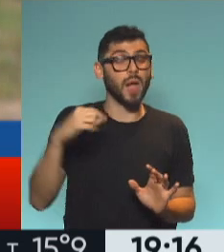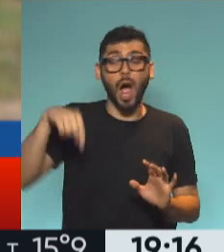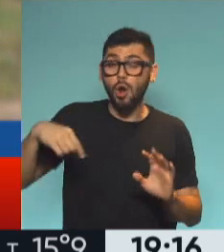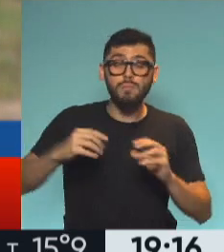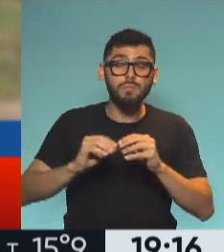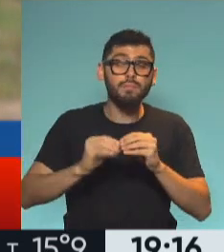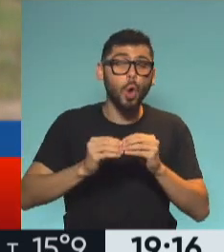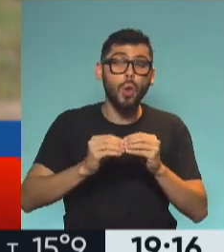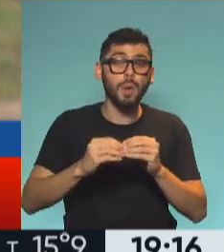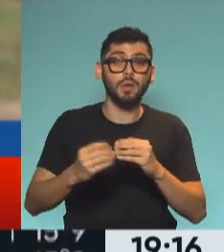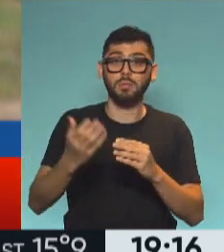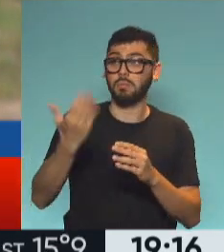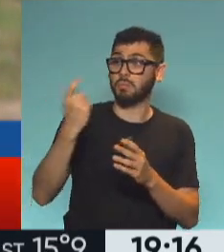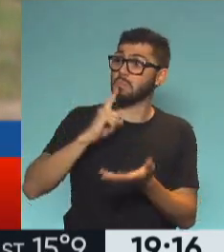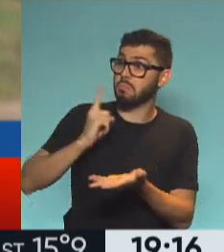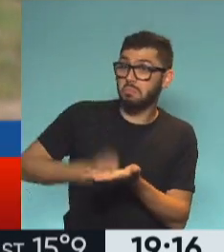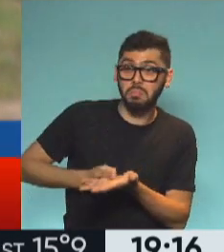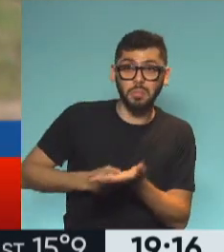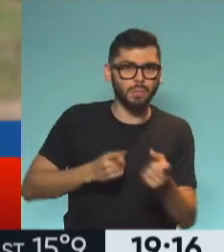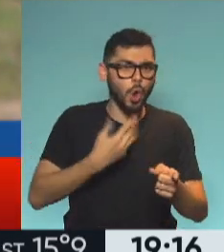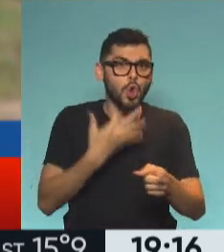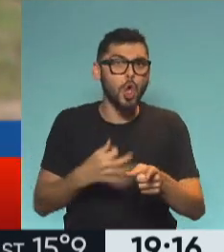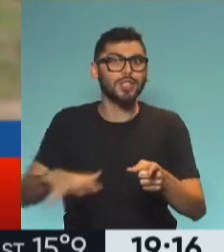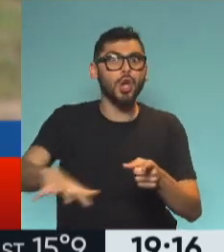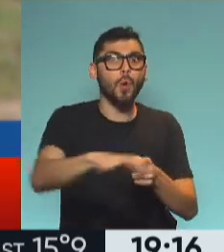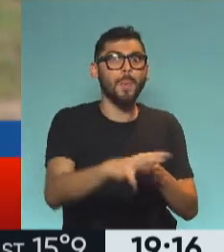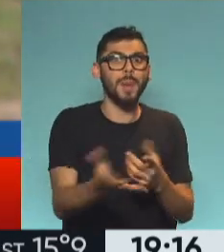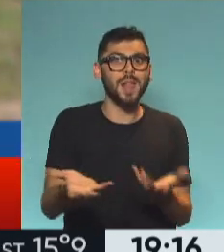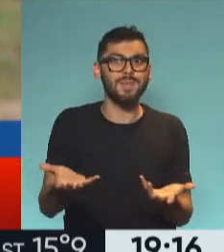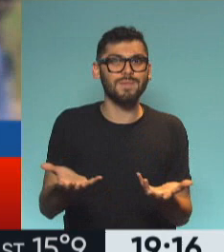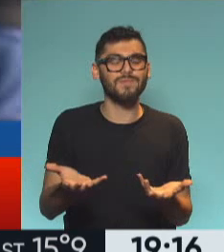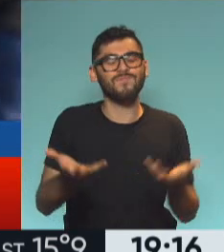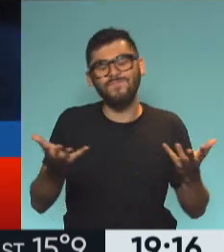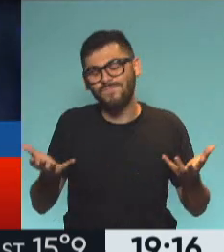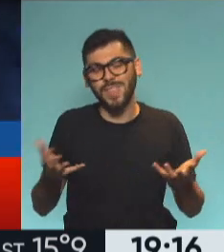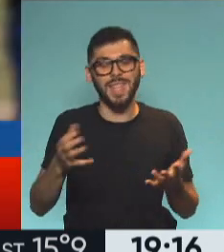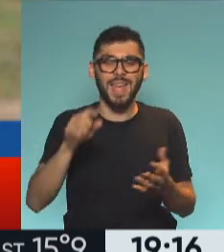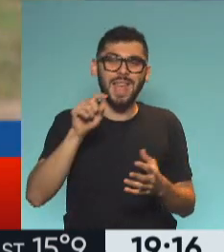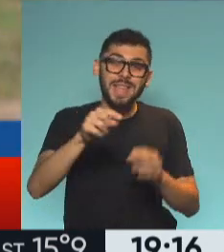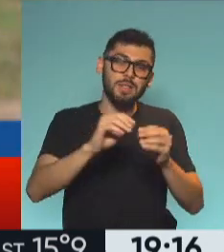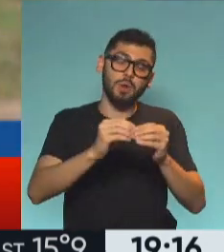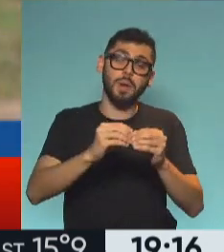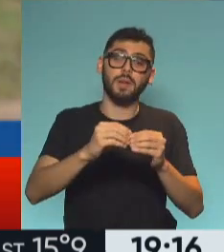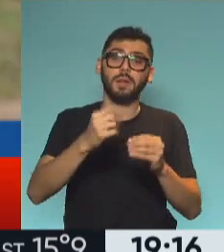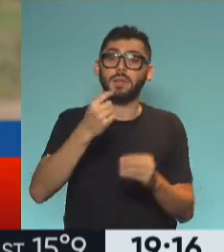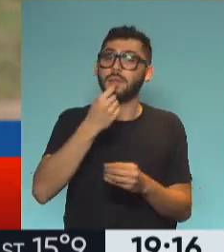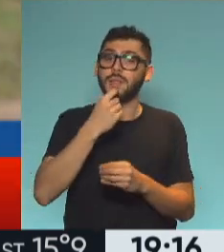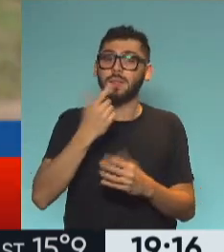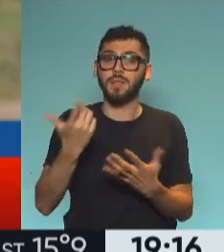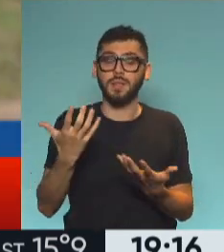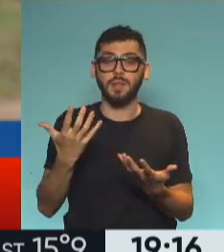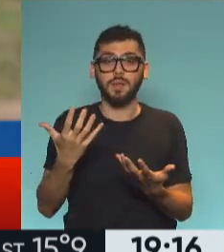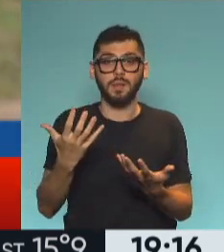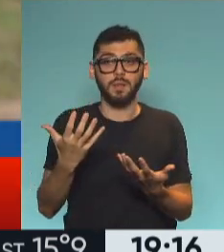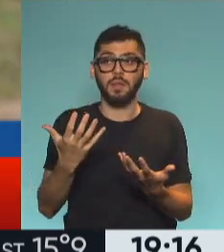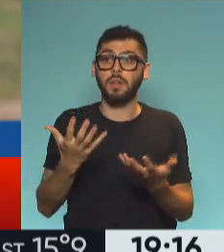es que muchas de las pautas que se habían tomado no se cumplieron. Y entonces, bueno, si se sale cumpliendo